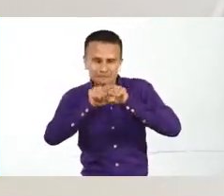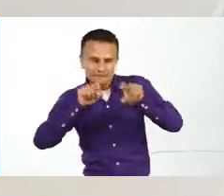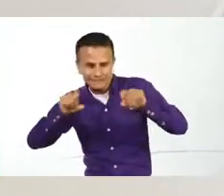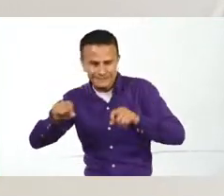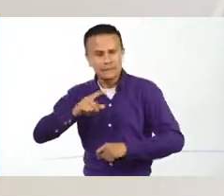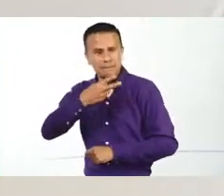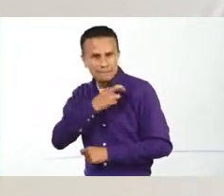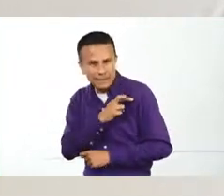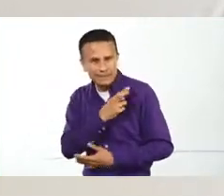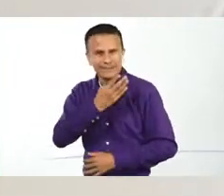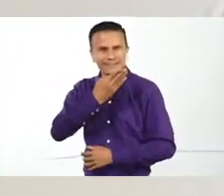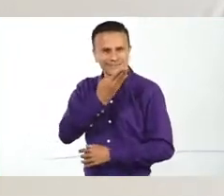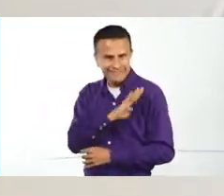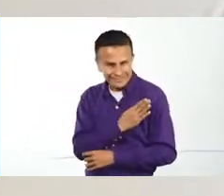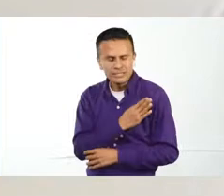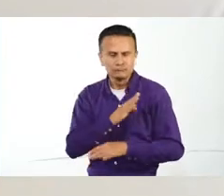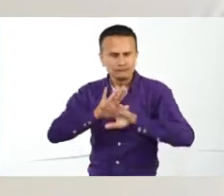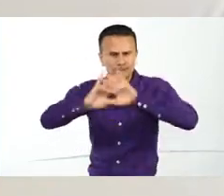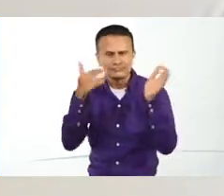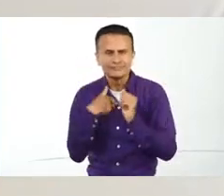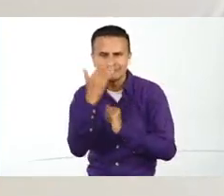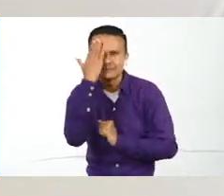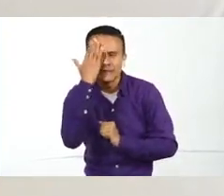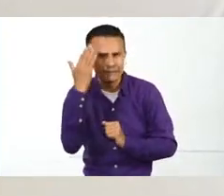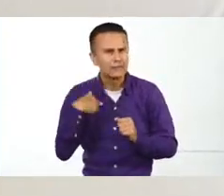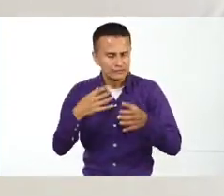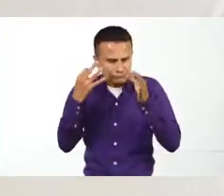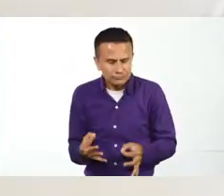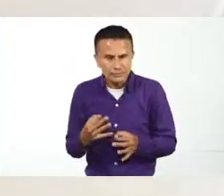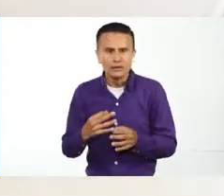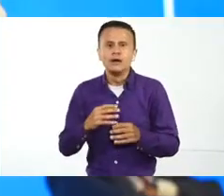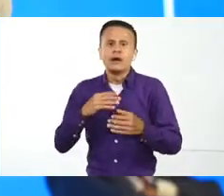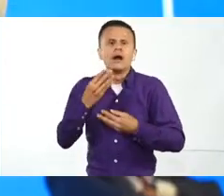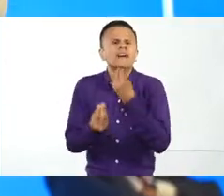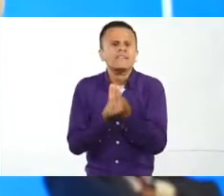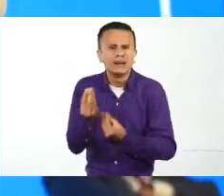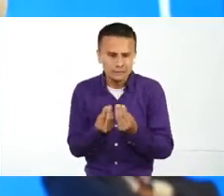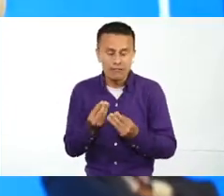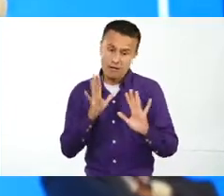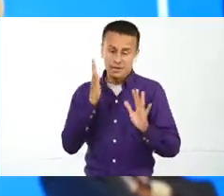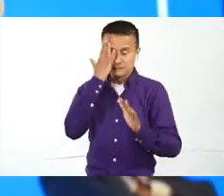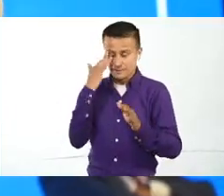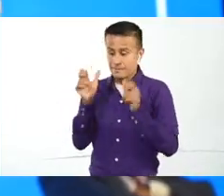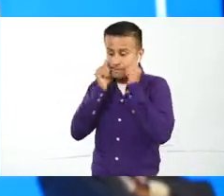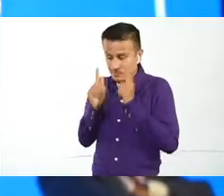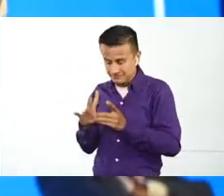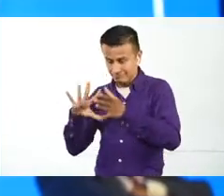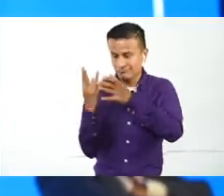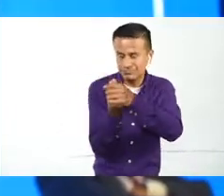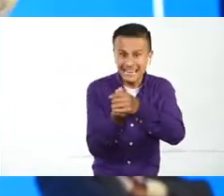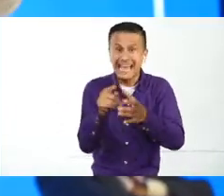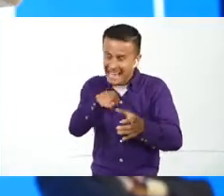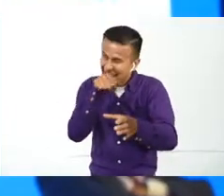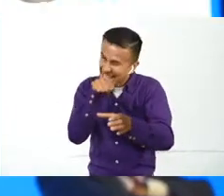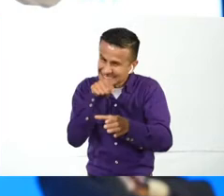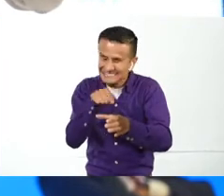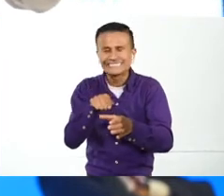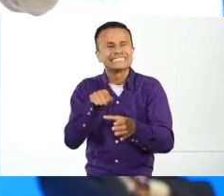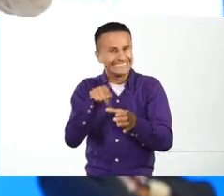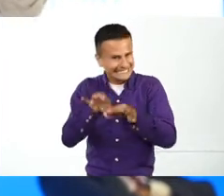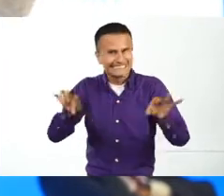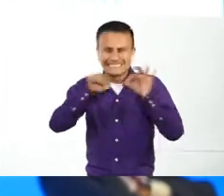de medición, evaluaciones censales de estudiantes de educación primaria y secundaria, y desarrollamos una prueba exclusiva para